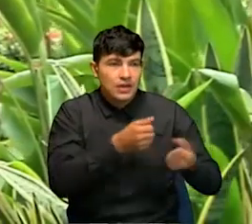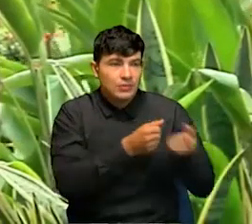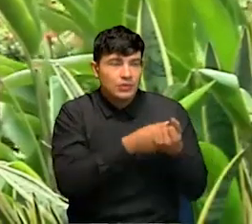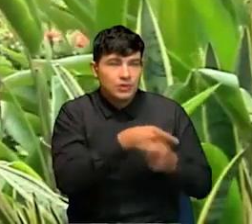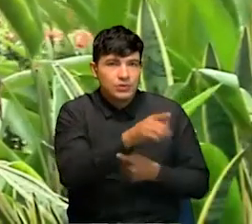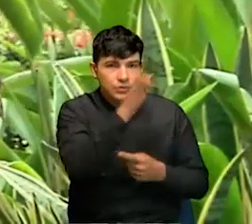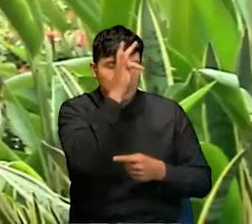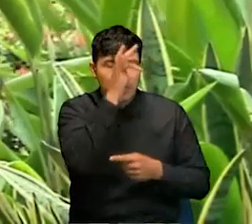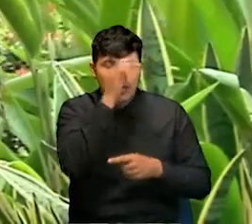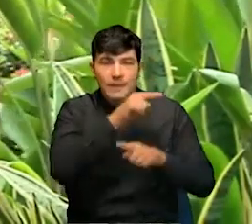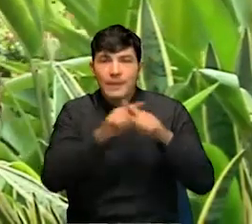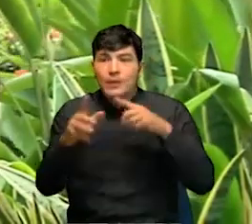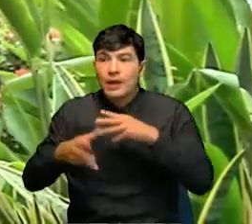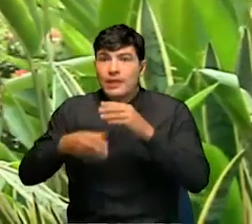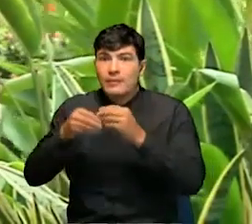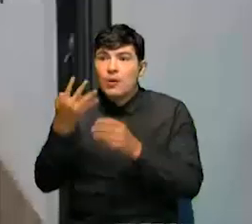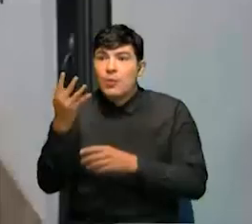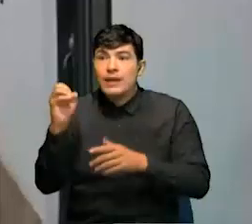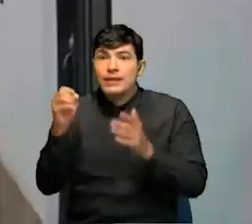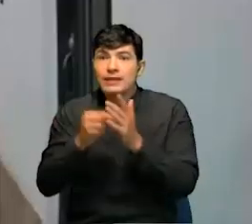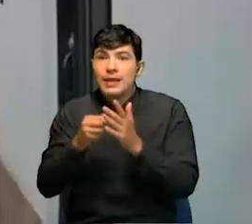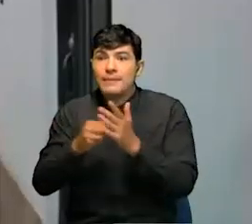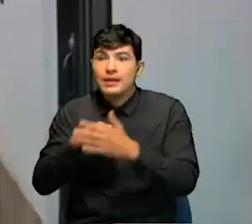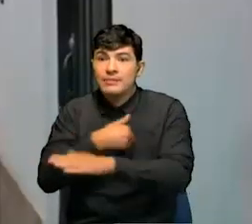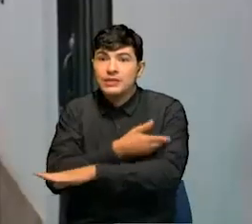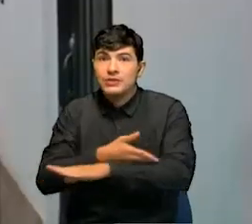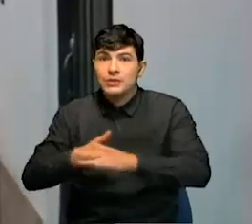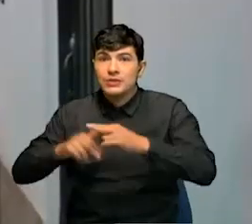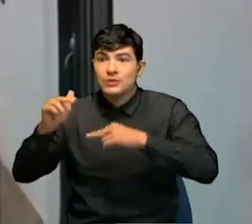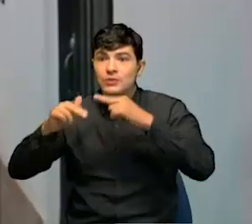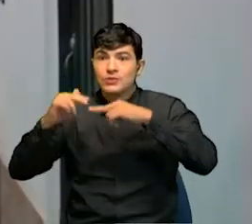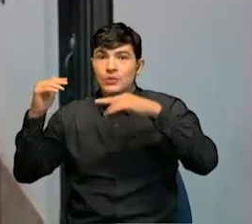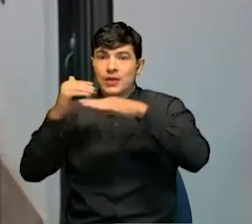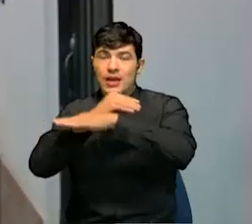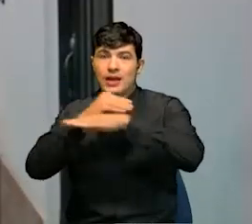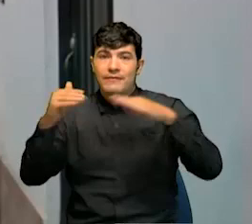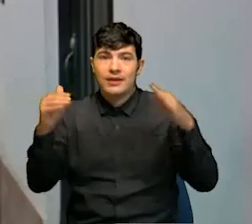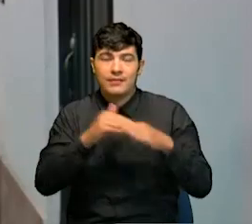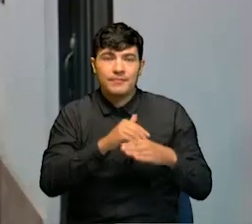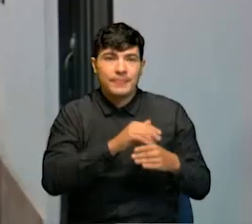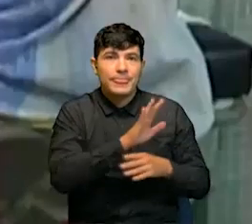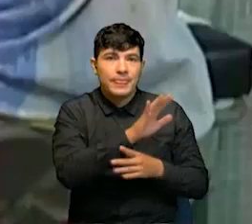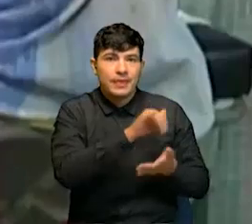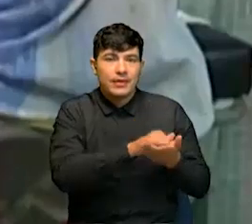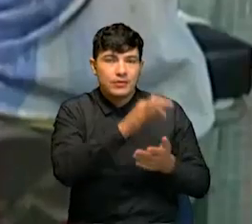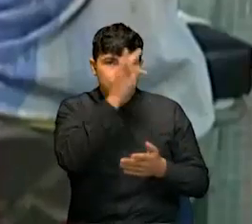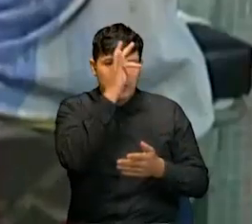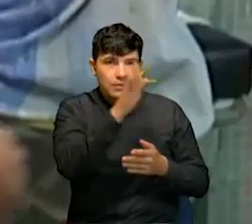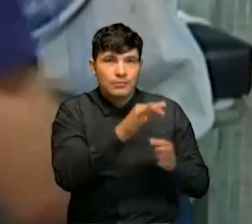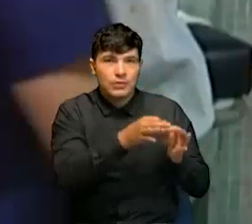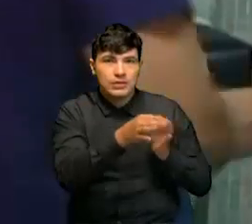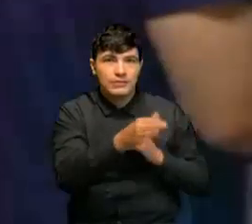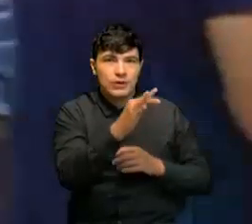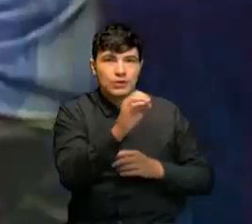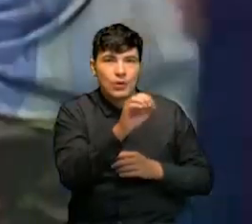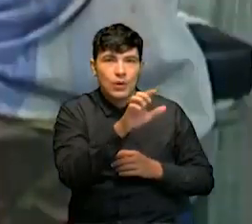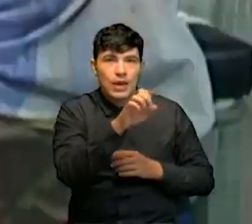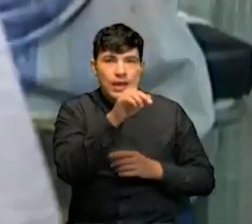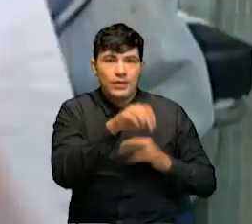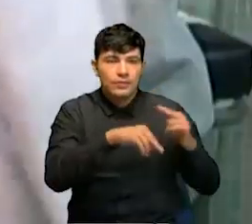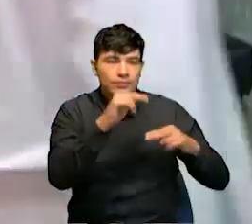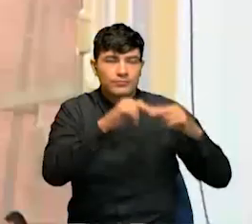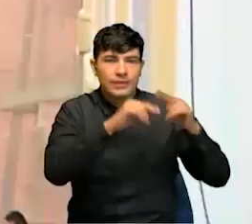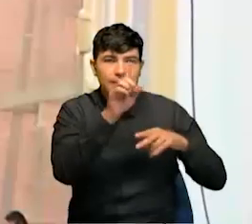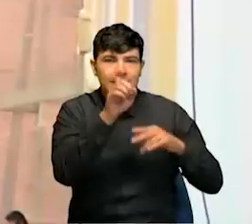mil millones de pesos para las vías la construcción del hospital de toledo por 6 mil millones de pesos y optimización de otros centros asistenciales